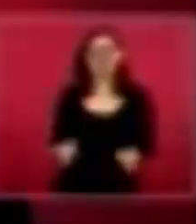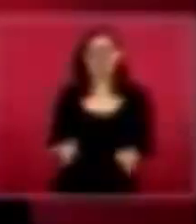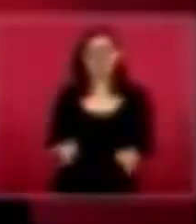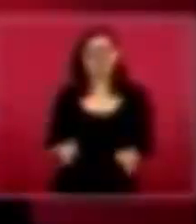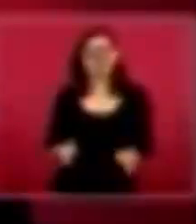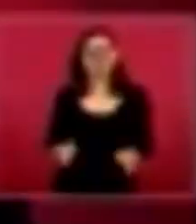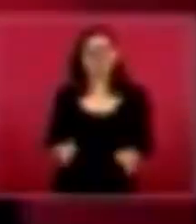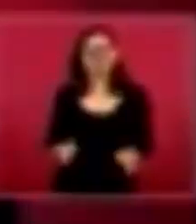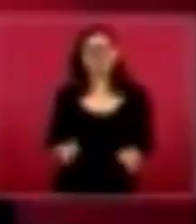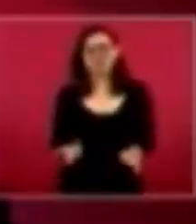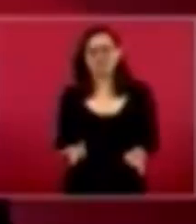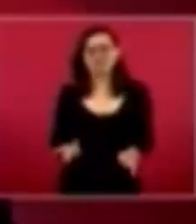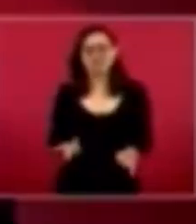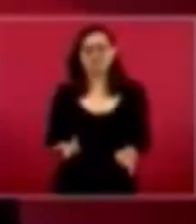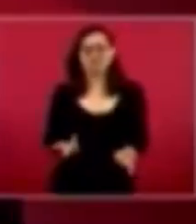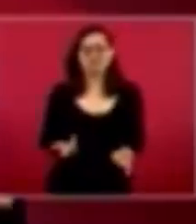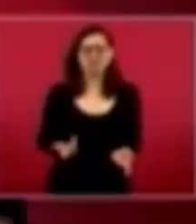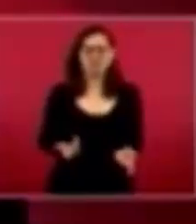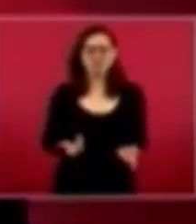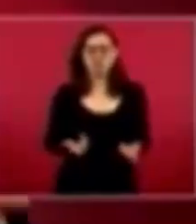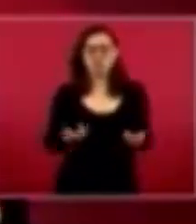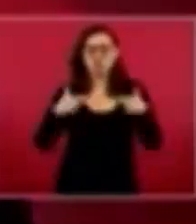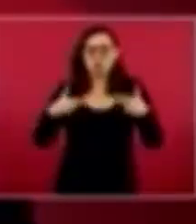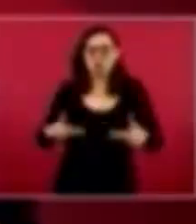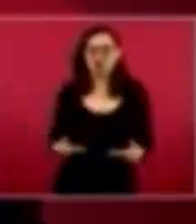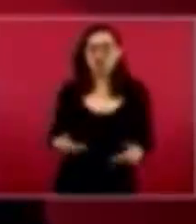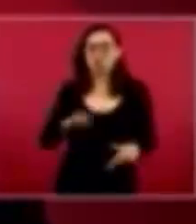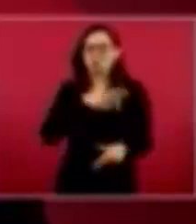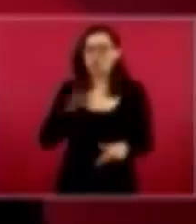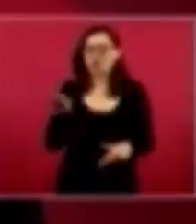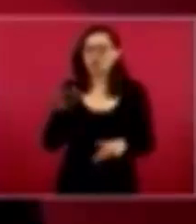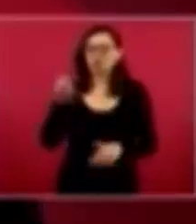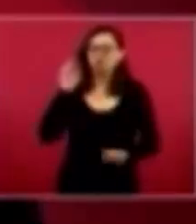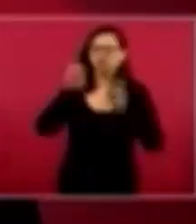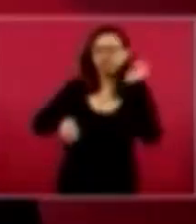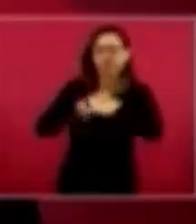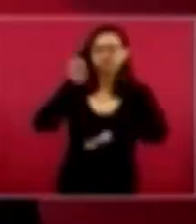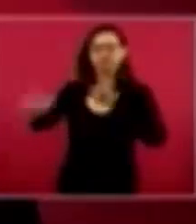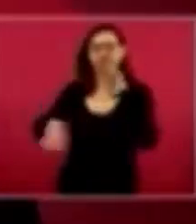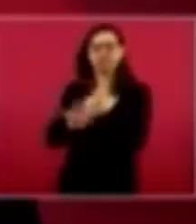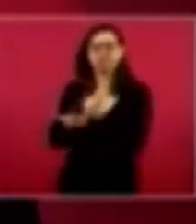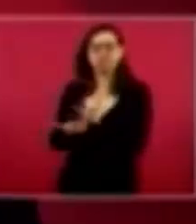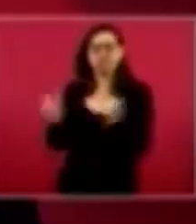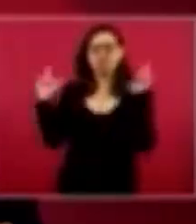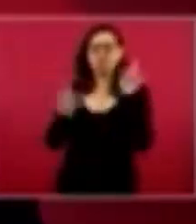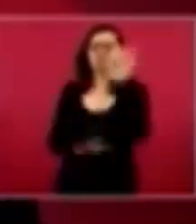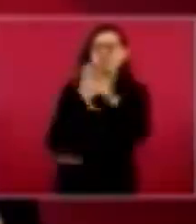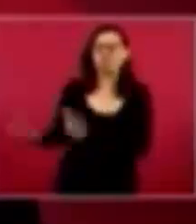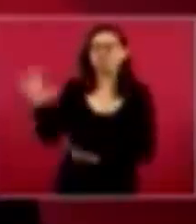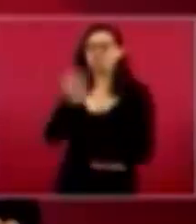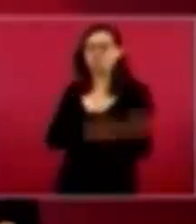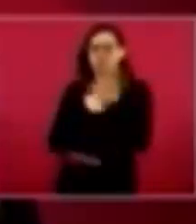implícito de no tocar a los delincuentes, pues con eso ya García Luna ya no es